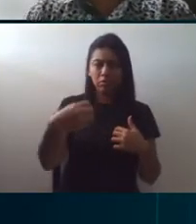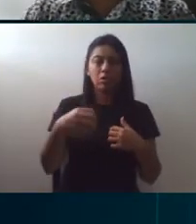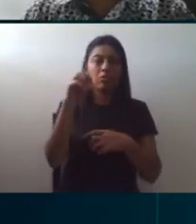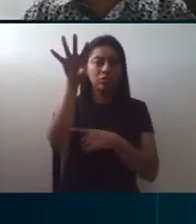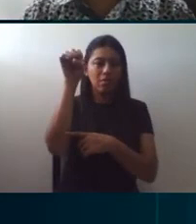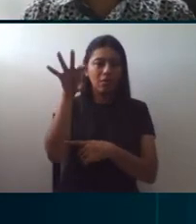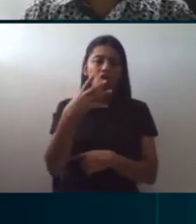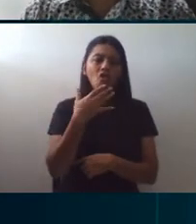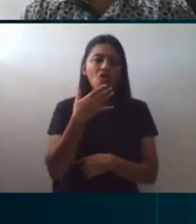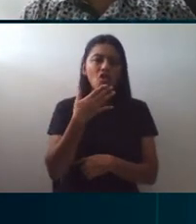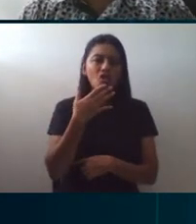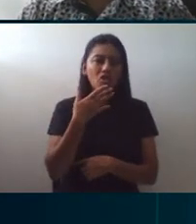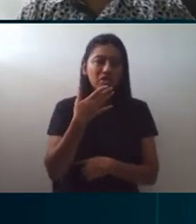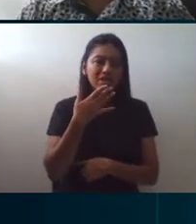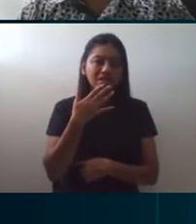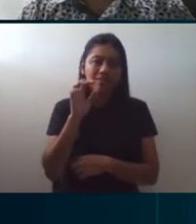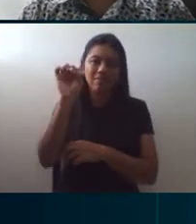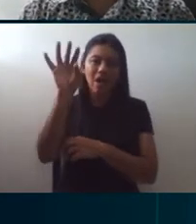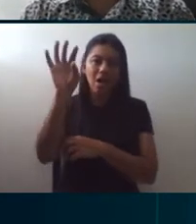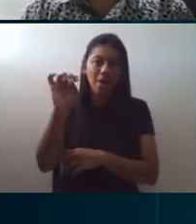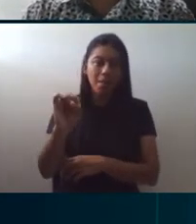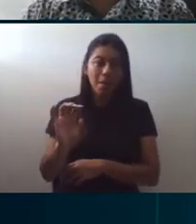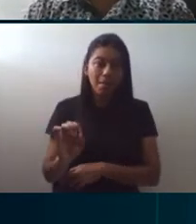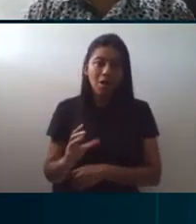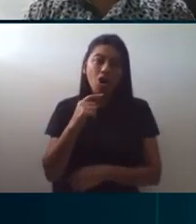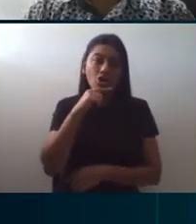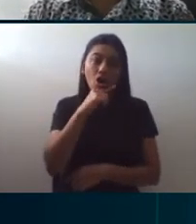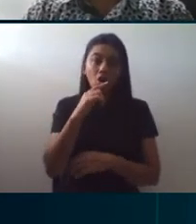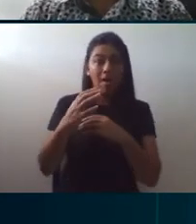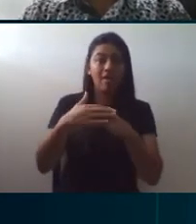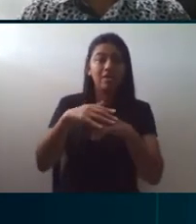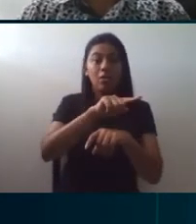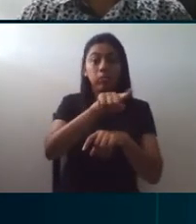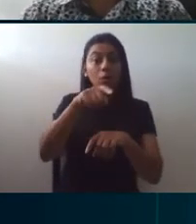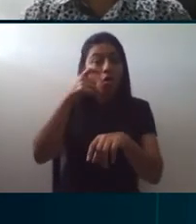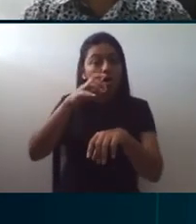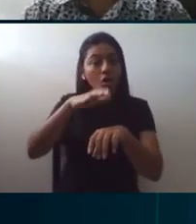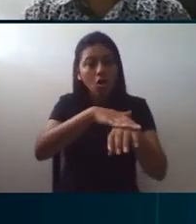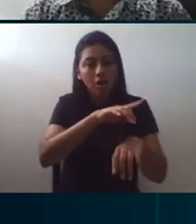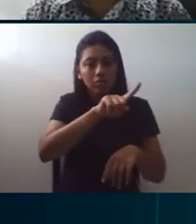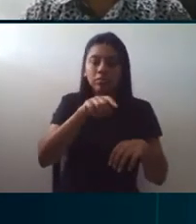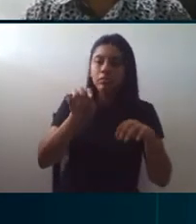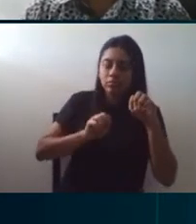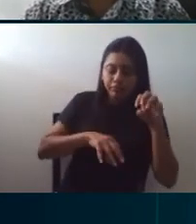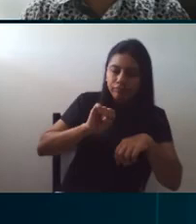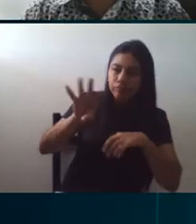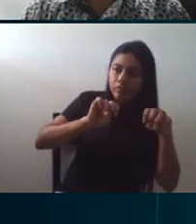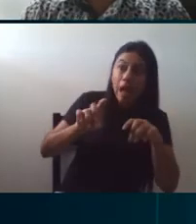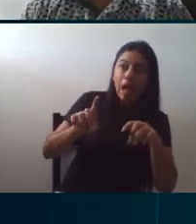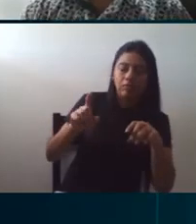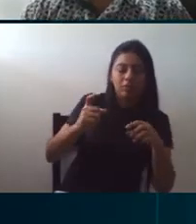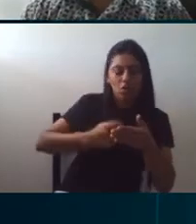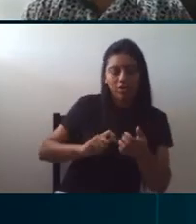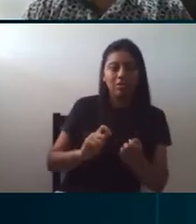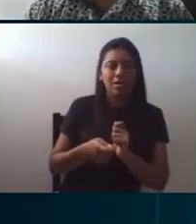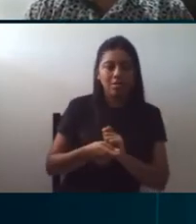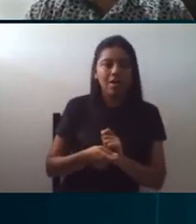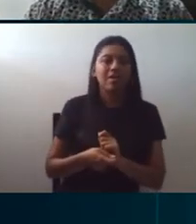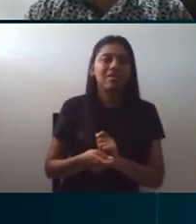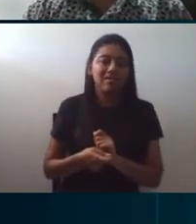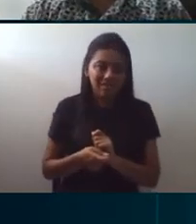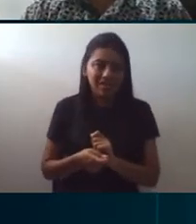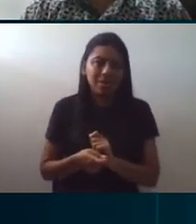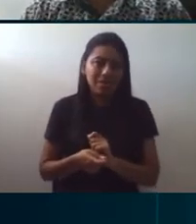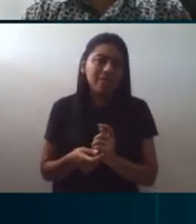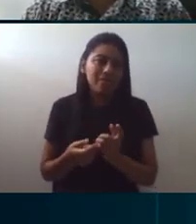cómo se va volviendo, digamos, un asunto bien interesante. Generación de indicadores en tiempo real, como los que les estaba contando. Asignación de tareas